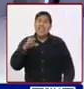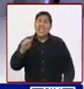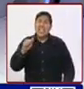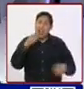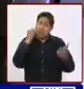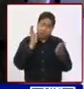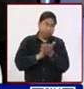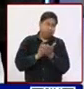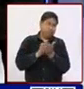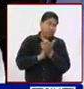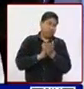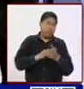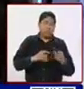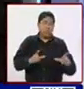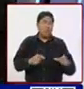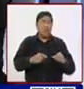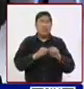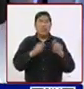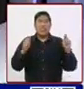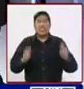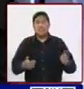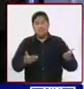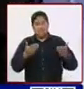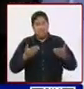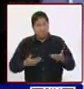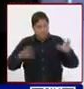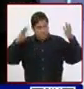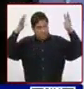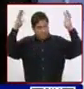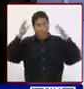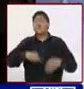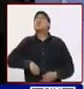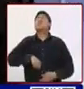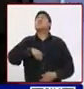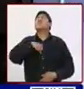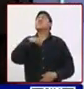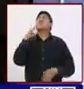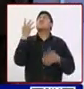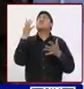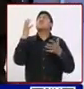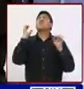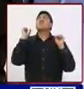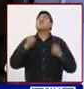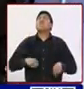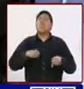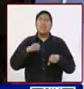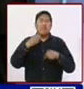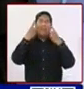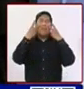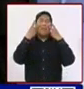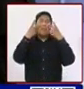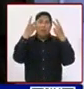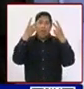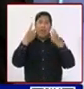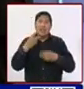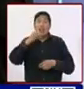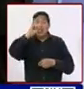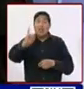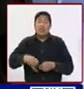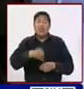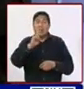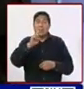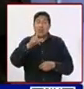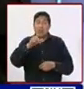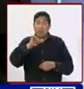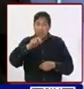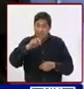Está Cristian Tejerina con nosotros para contarnos qué orgullo, en definitiva, qué orgullo de poder, Cristian, ver a Juliana